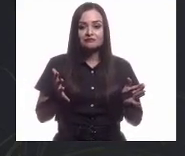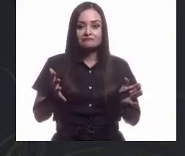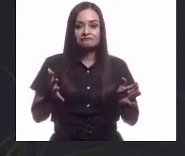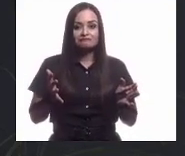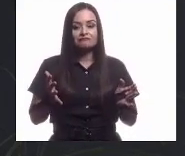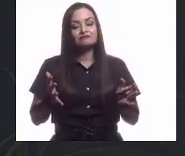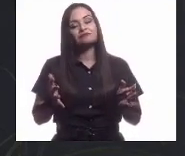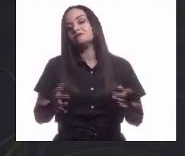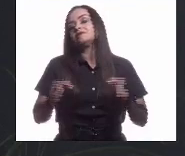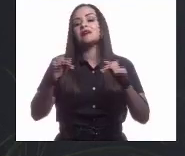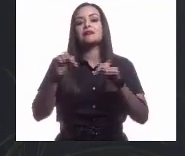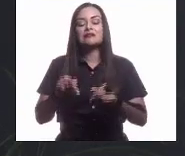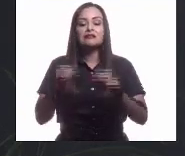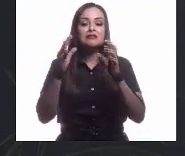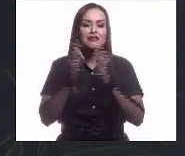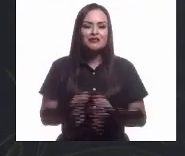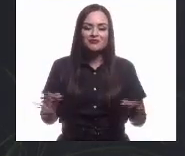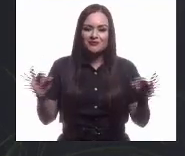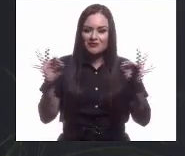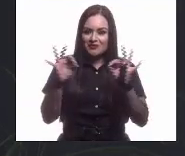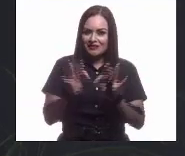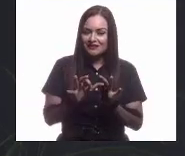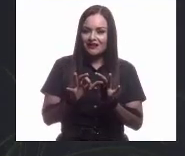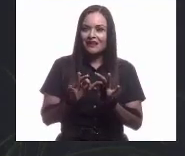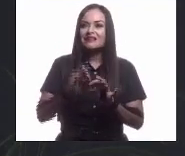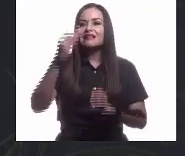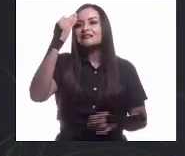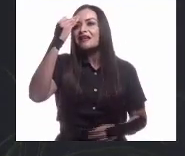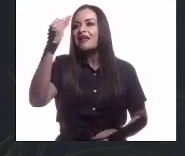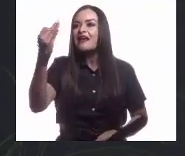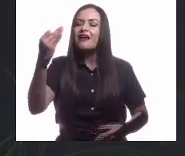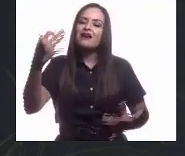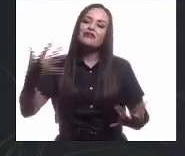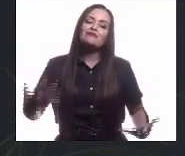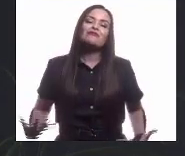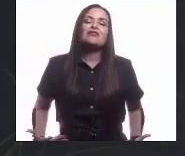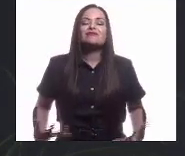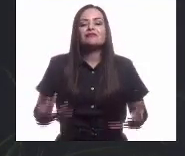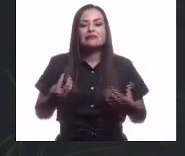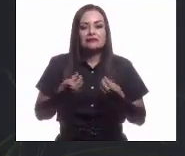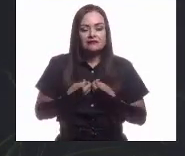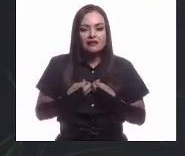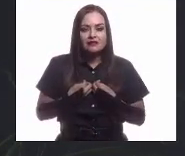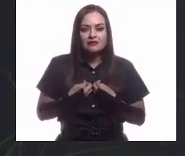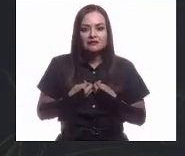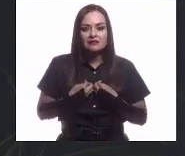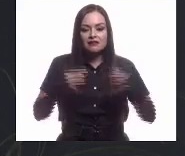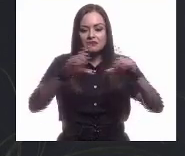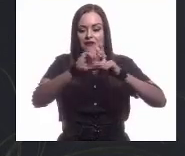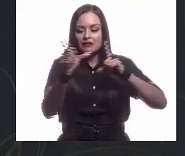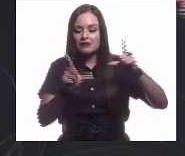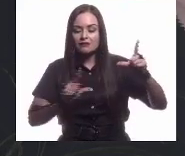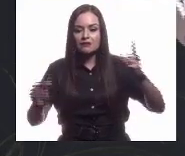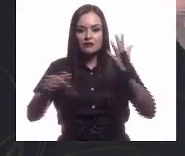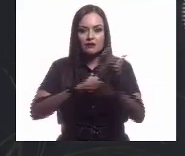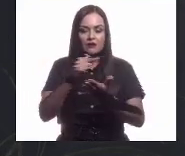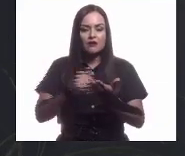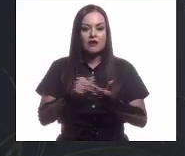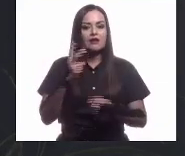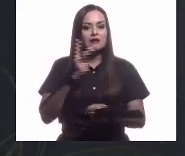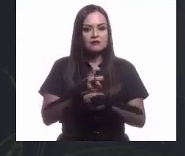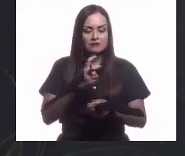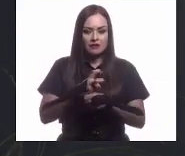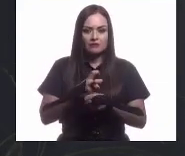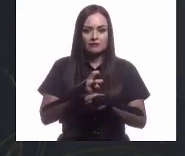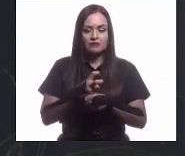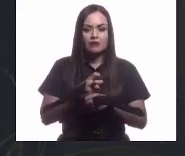nuestro activo más importante, tiempo, vida. Somos el segundo lugar nacional en conclusión de estudios